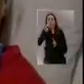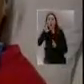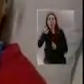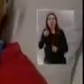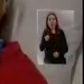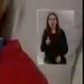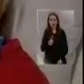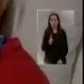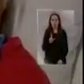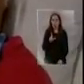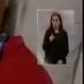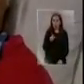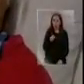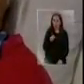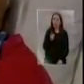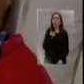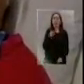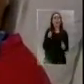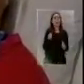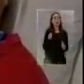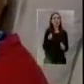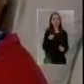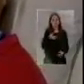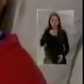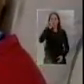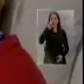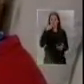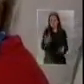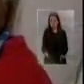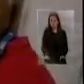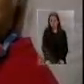¿La Coca-Cola? ¿Qué tiene? ¿Tomaste?